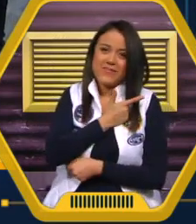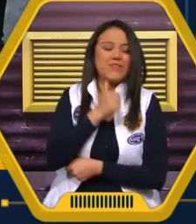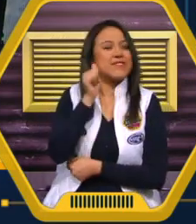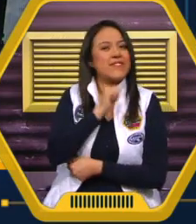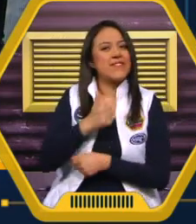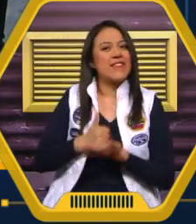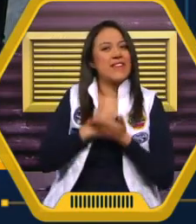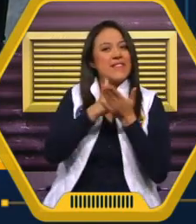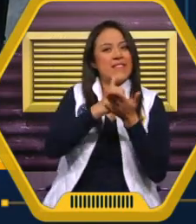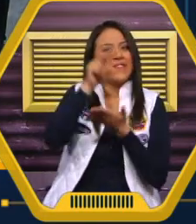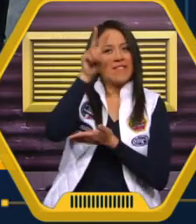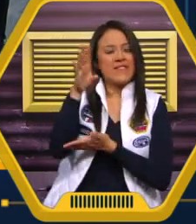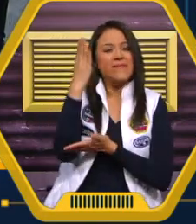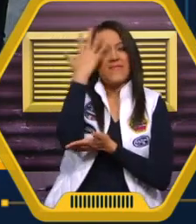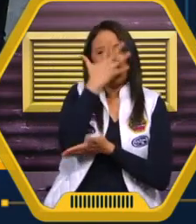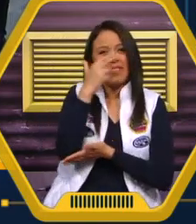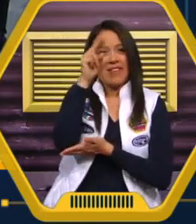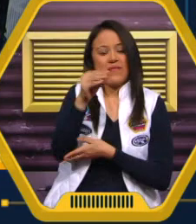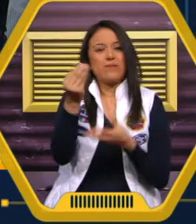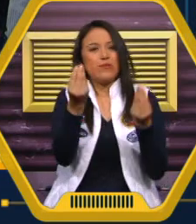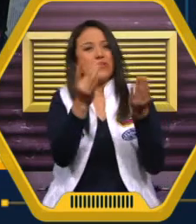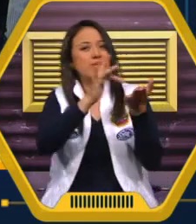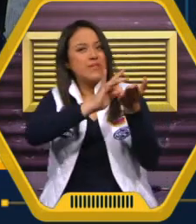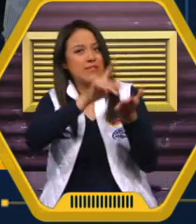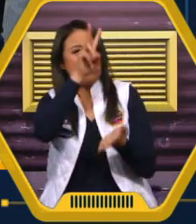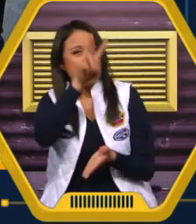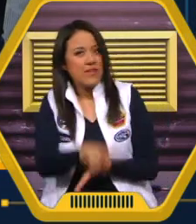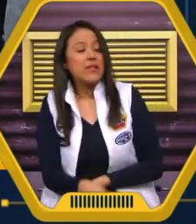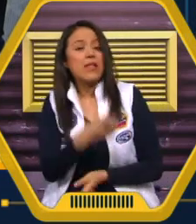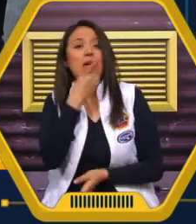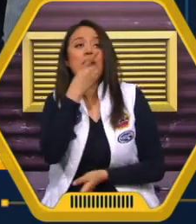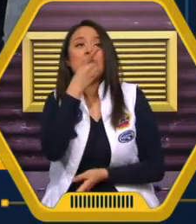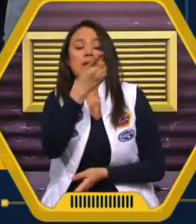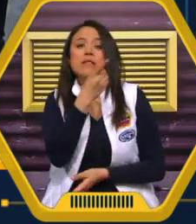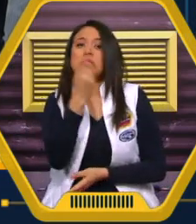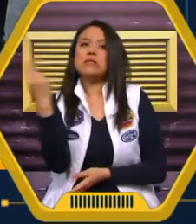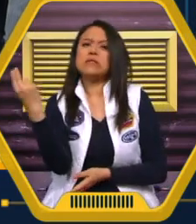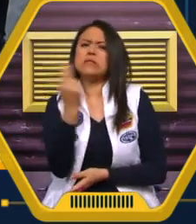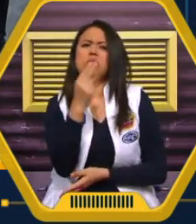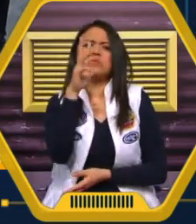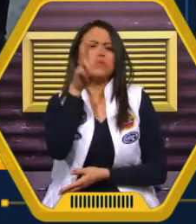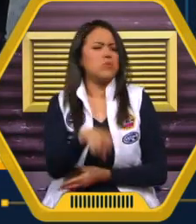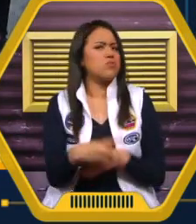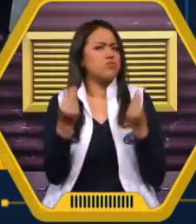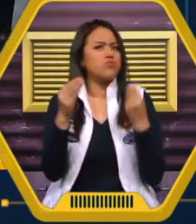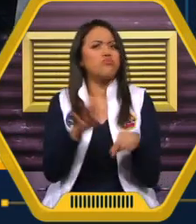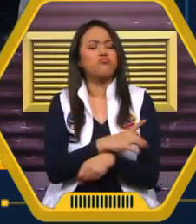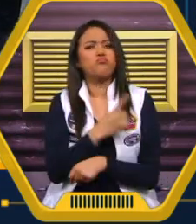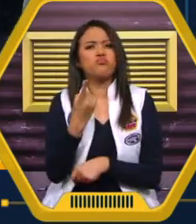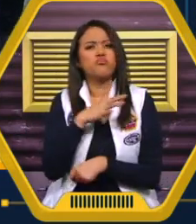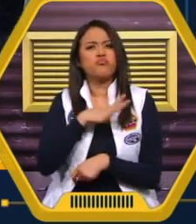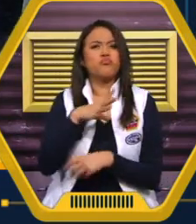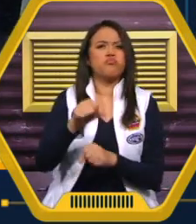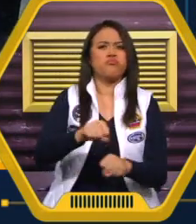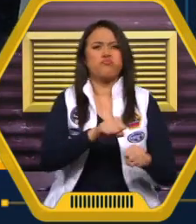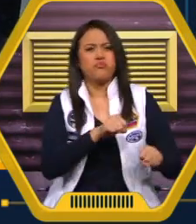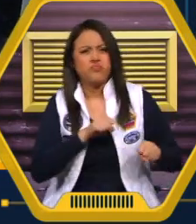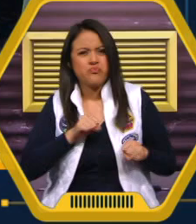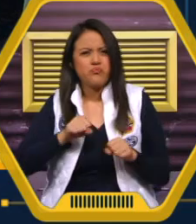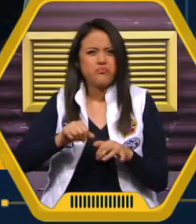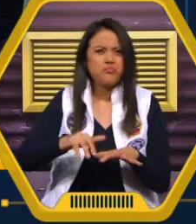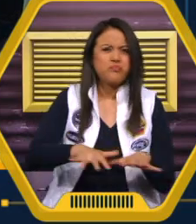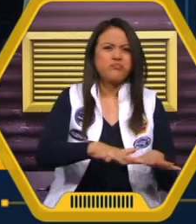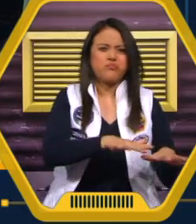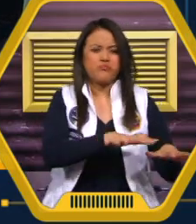que es hermosa. Mil gracias, se los agradezco. Y hoy más que nunca necesitamos, porque lamentablemente los sismos, al destruir